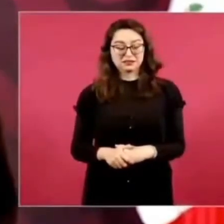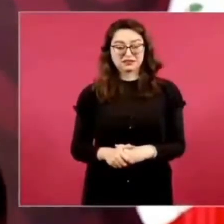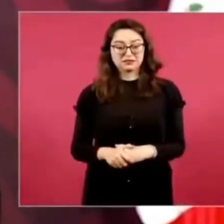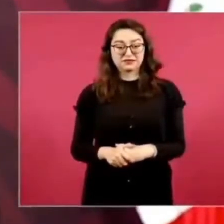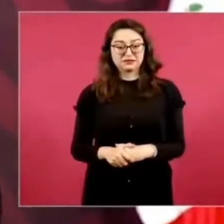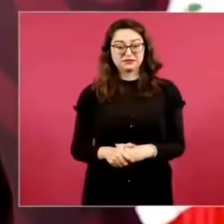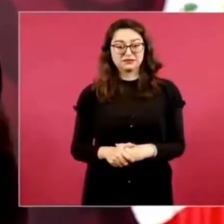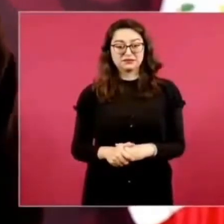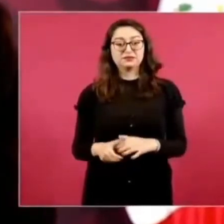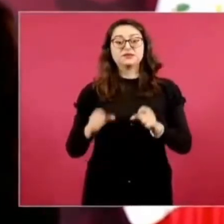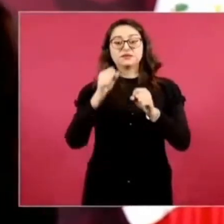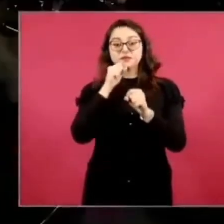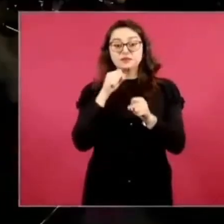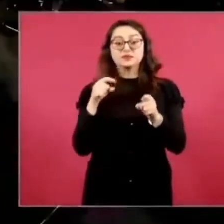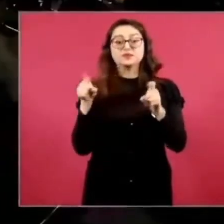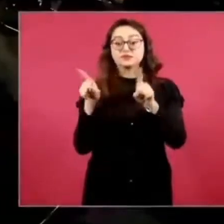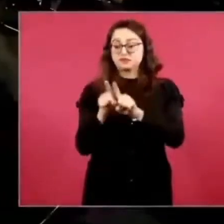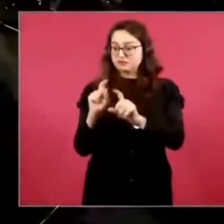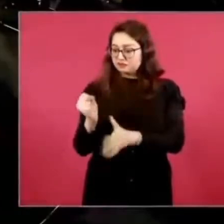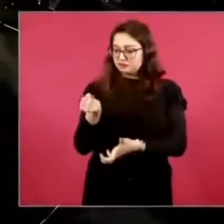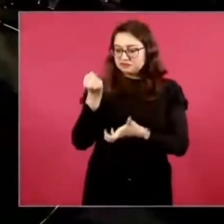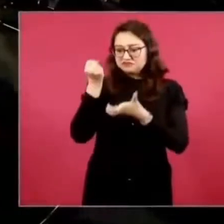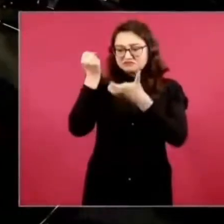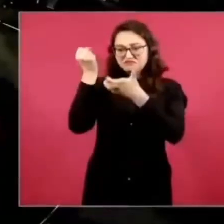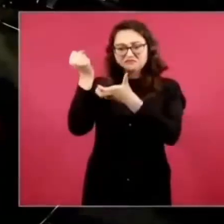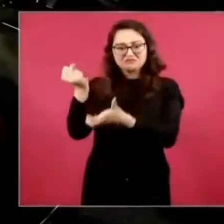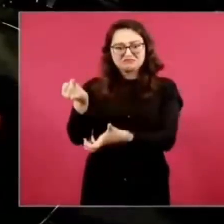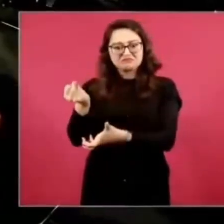también con un costo